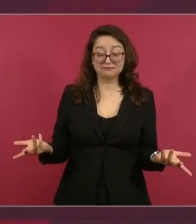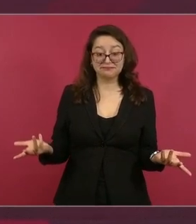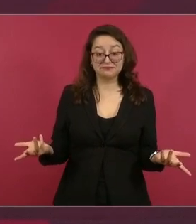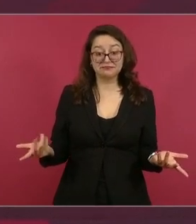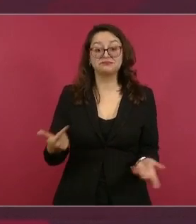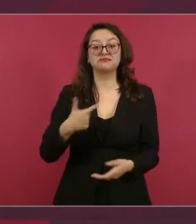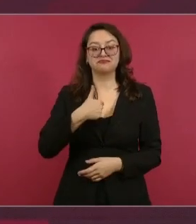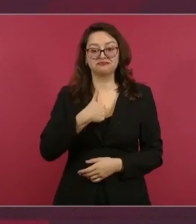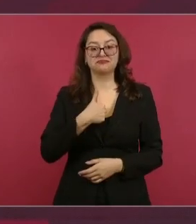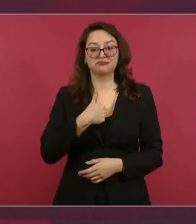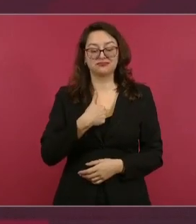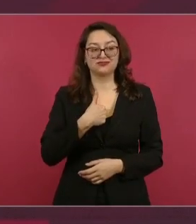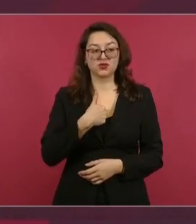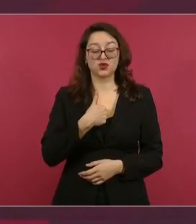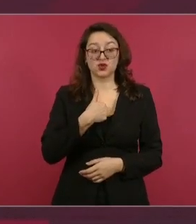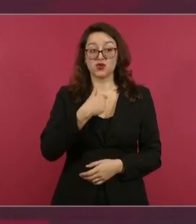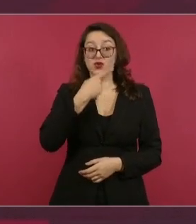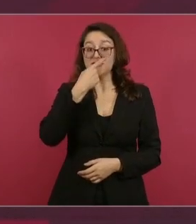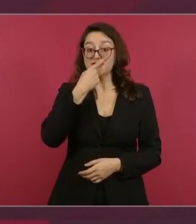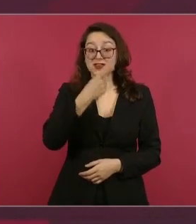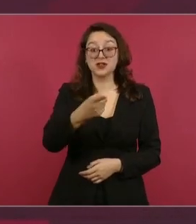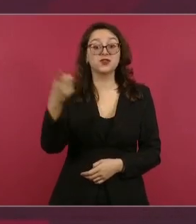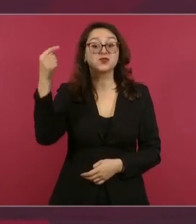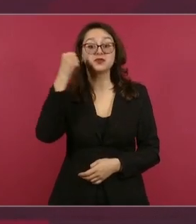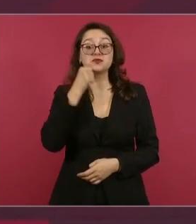sostengo que gobernar es velar.